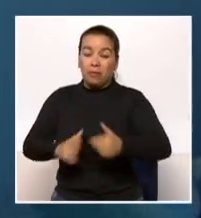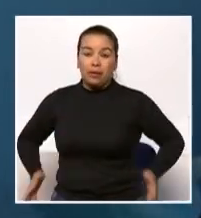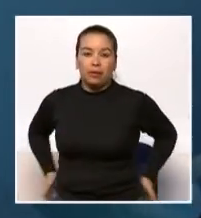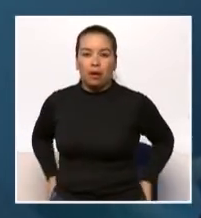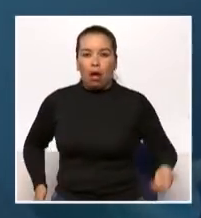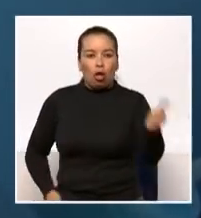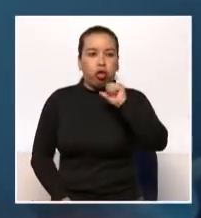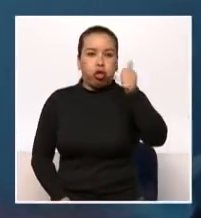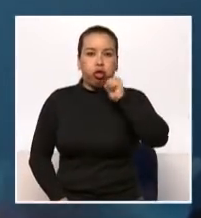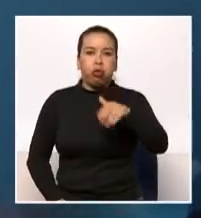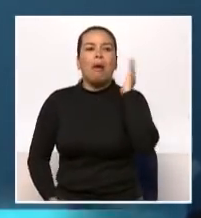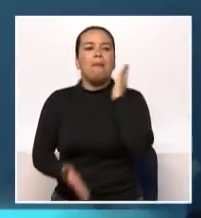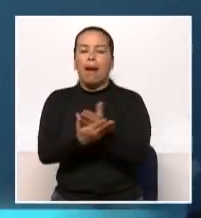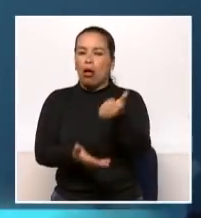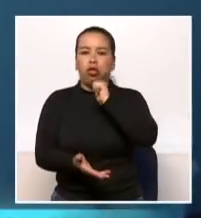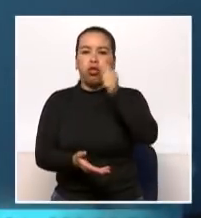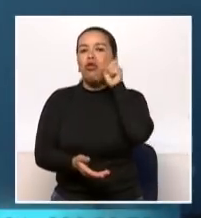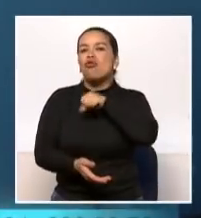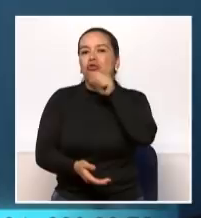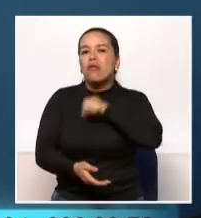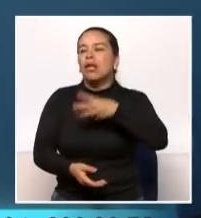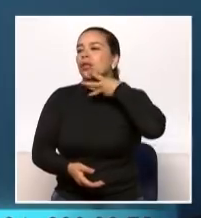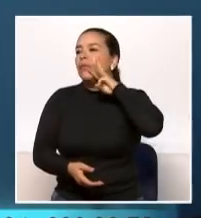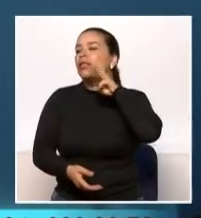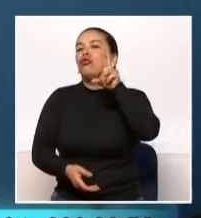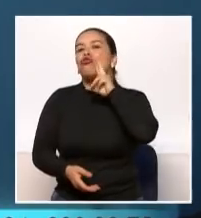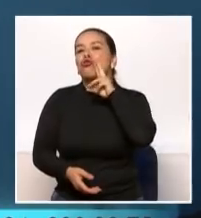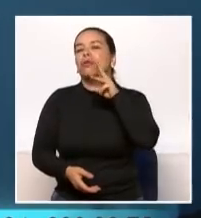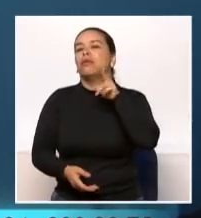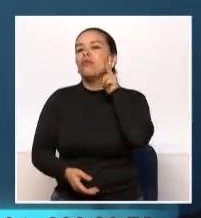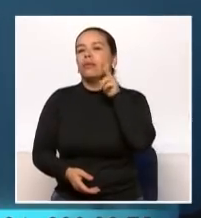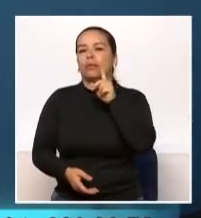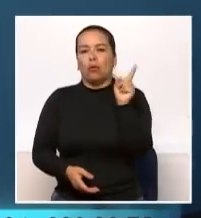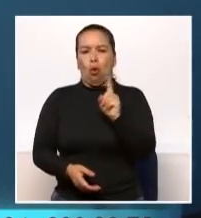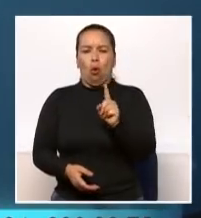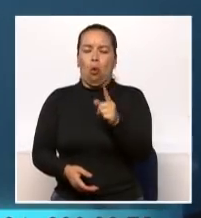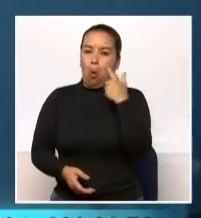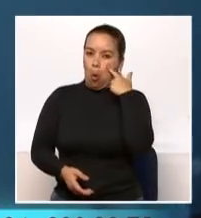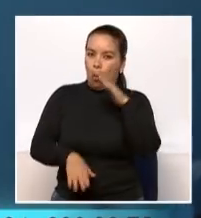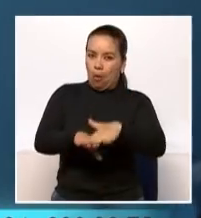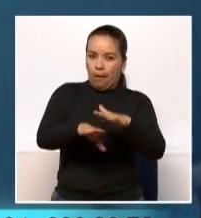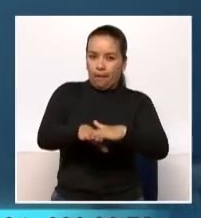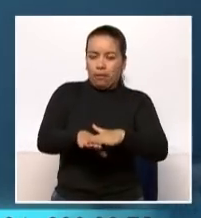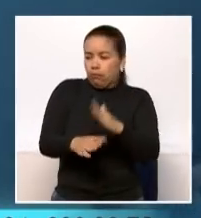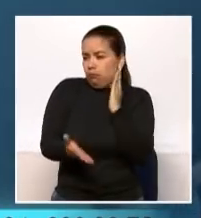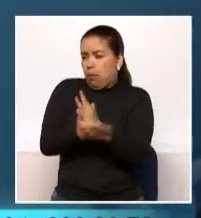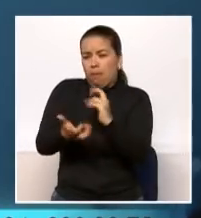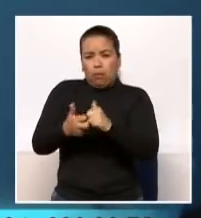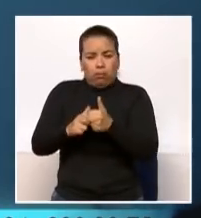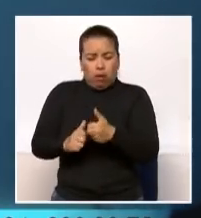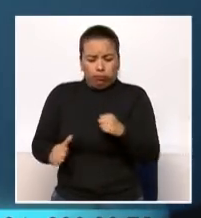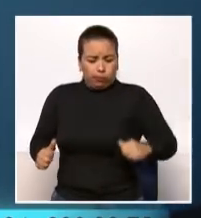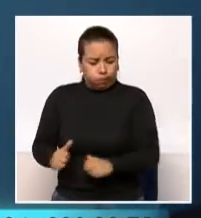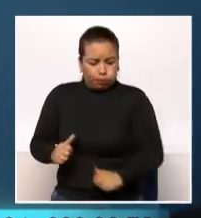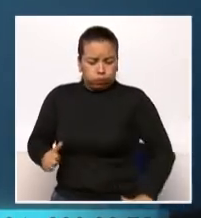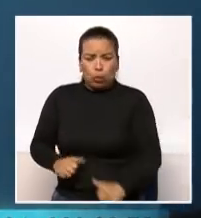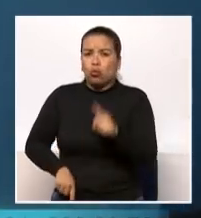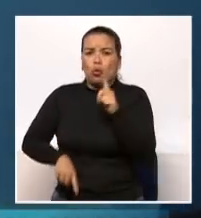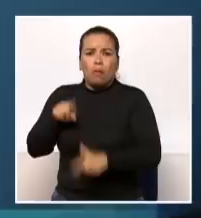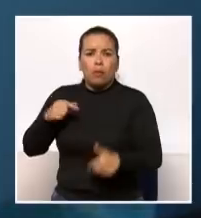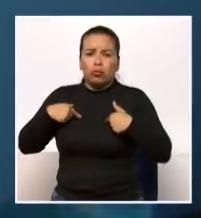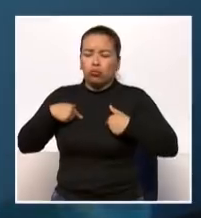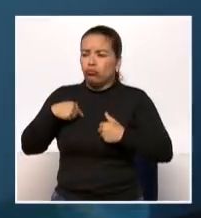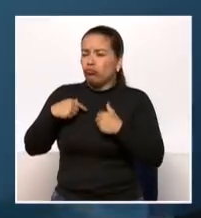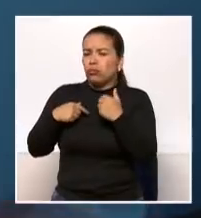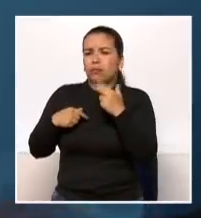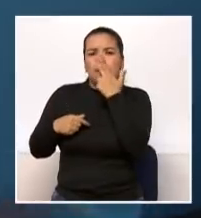alcohol. No tiene que ver con el consumo de alcohol, simple y llanamente es un trastorno metabólico que hace que nosotros no podamos utilizar bien los